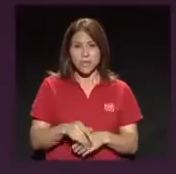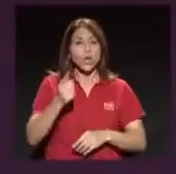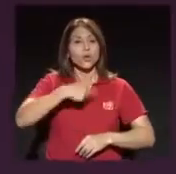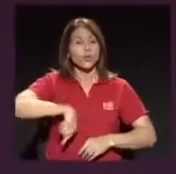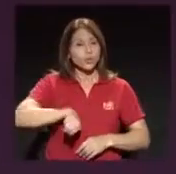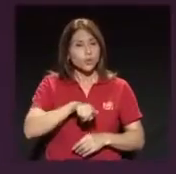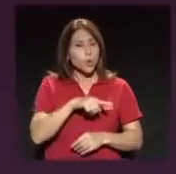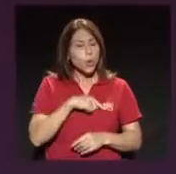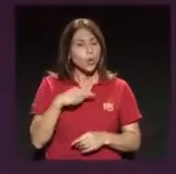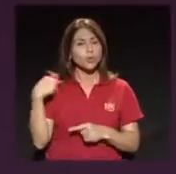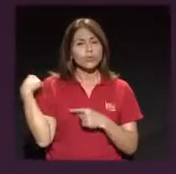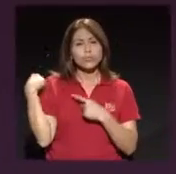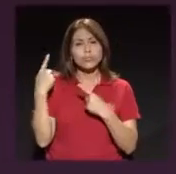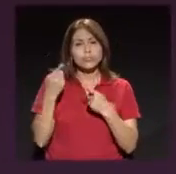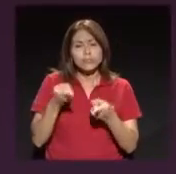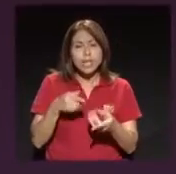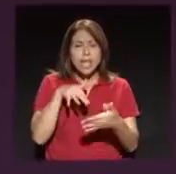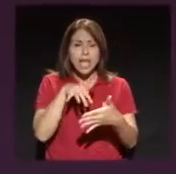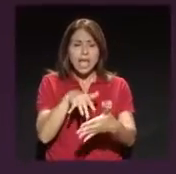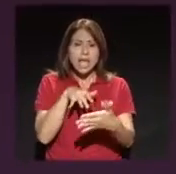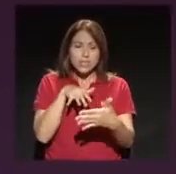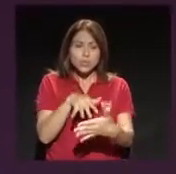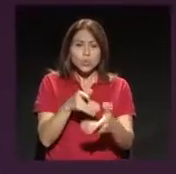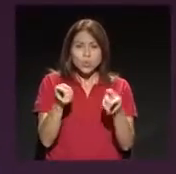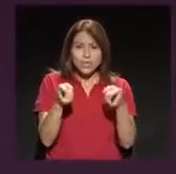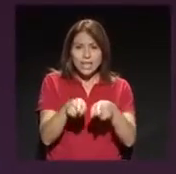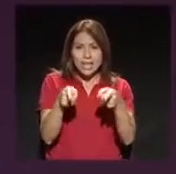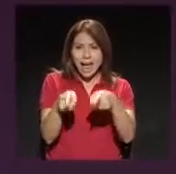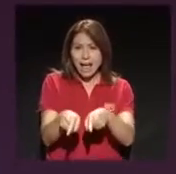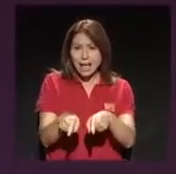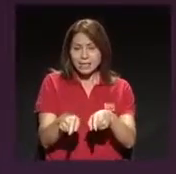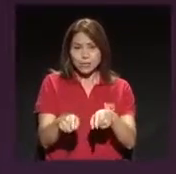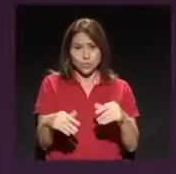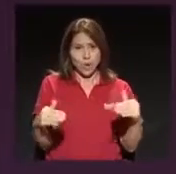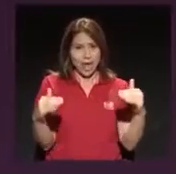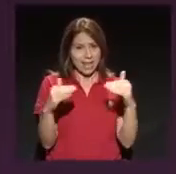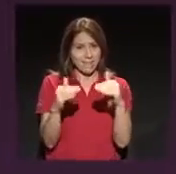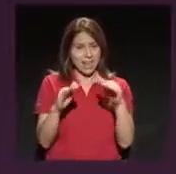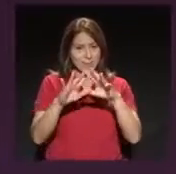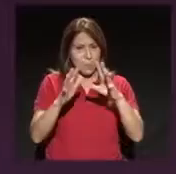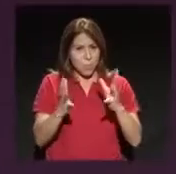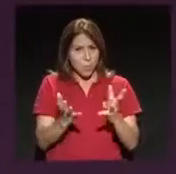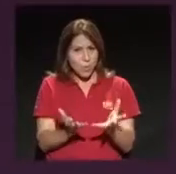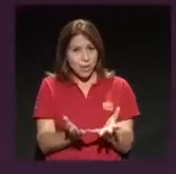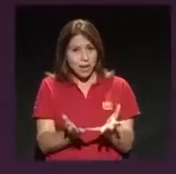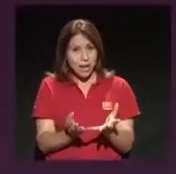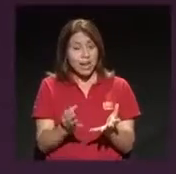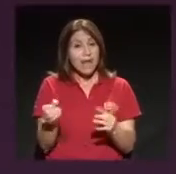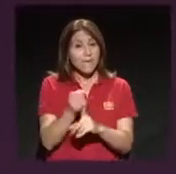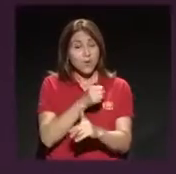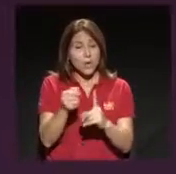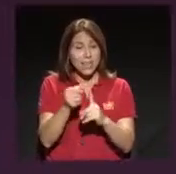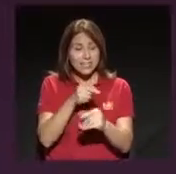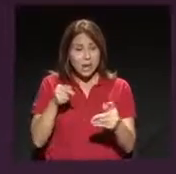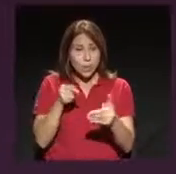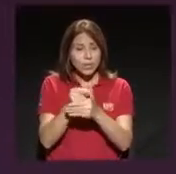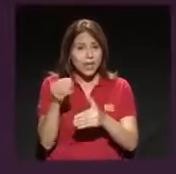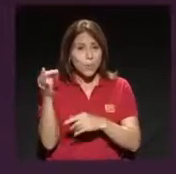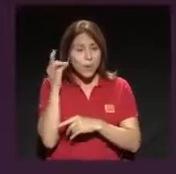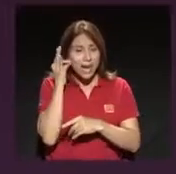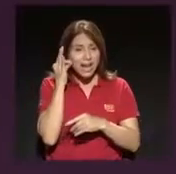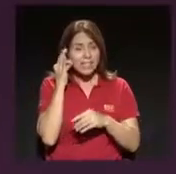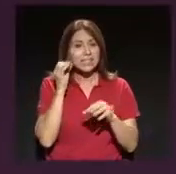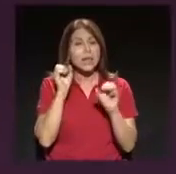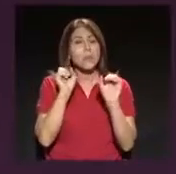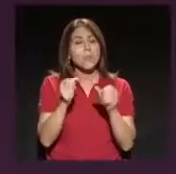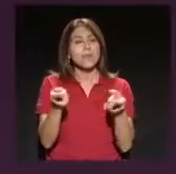venimos haciendo estudios de caso a nivel global, ¿verdad? Y la violencia contra las mujeres se expresa, por ejemplo, en